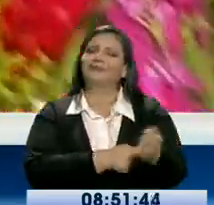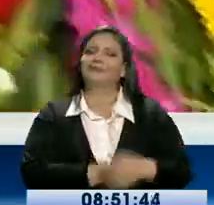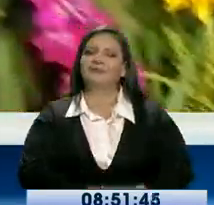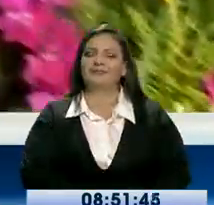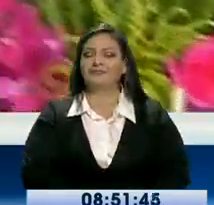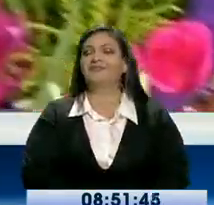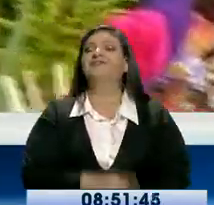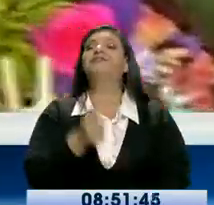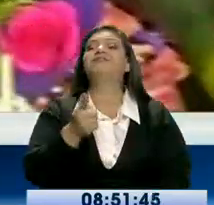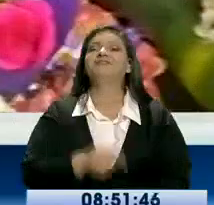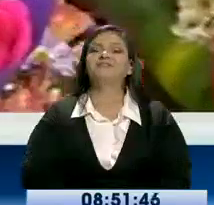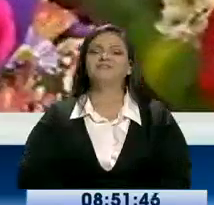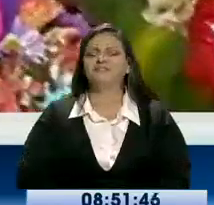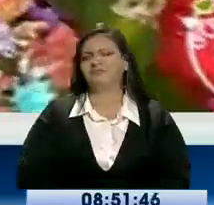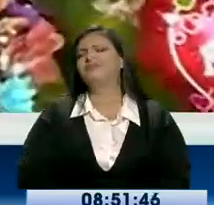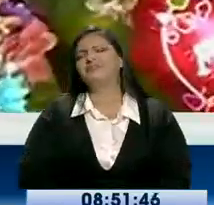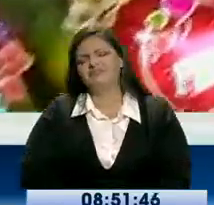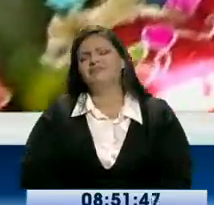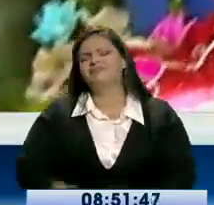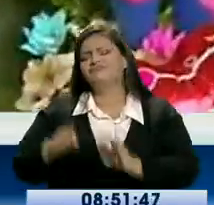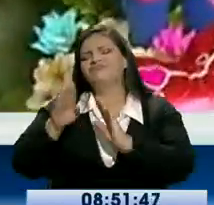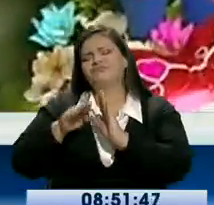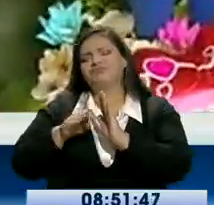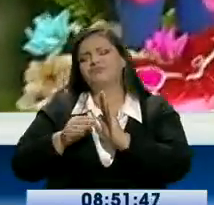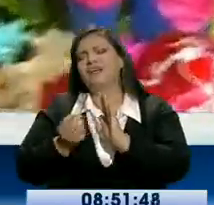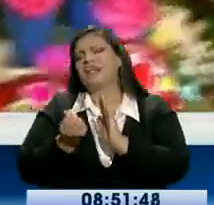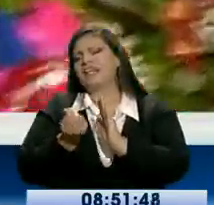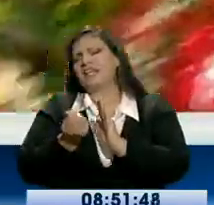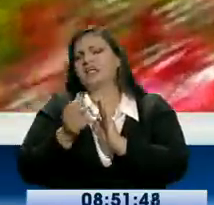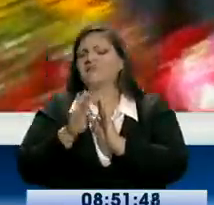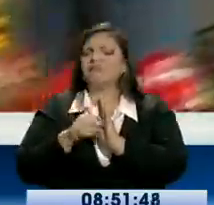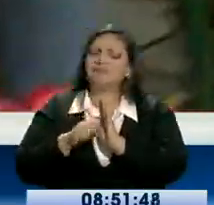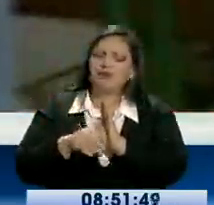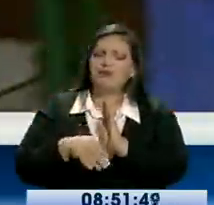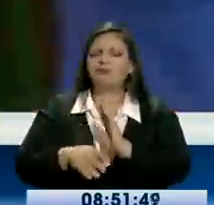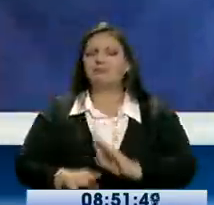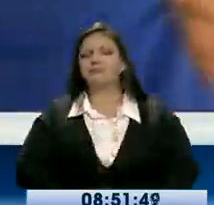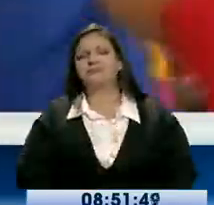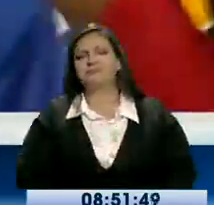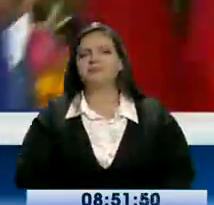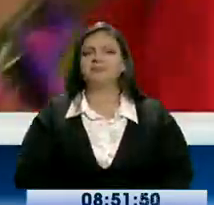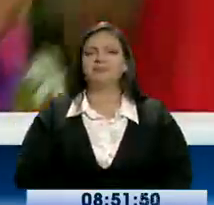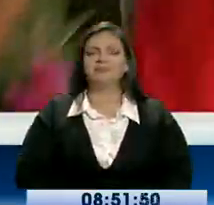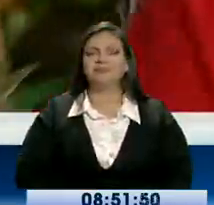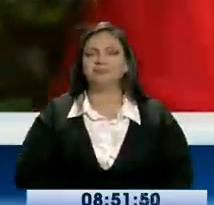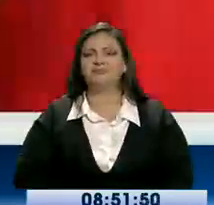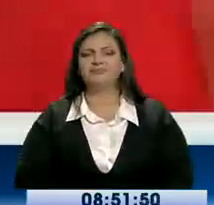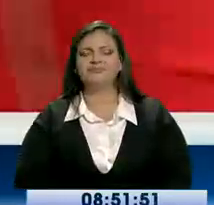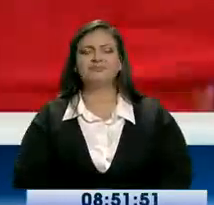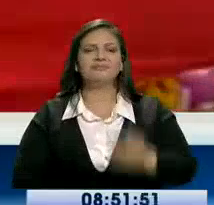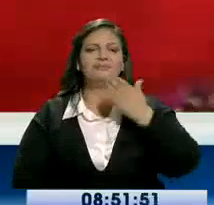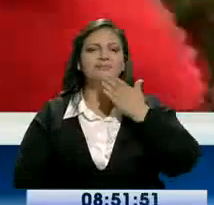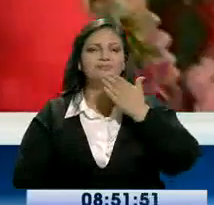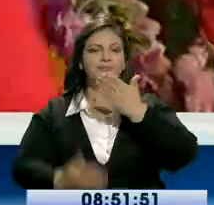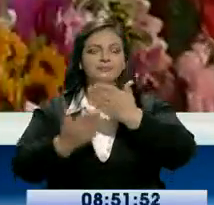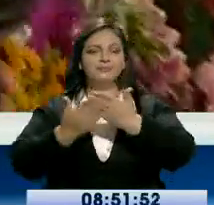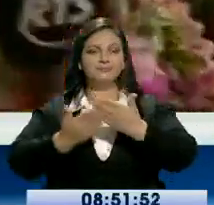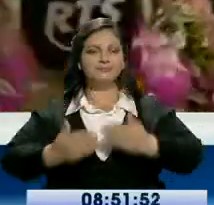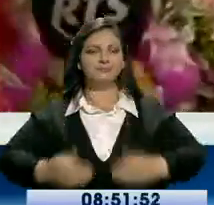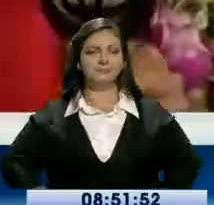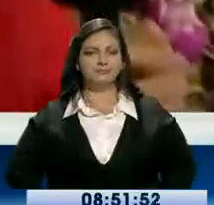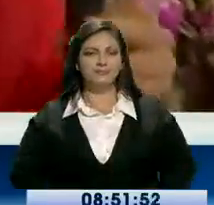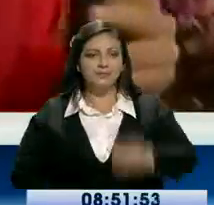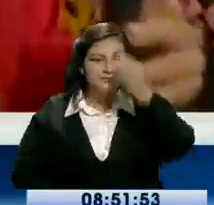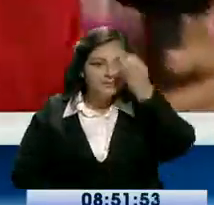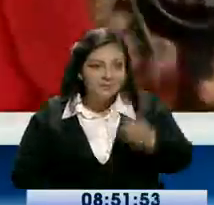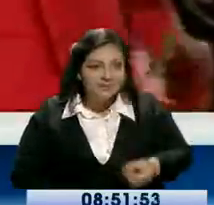de sí. Sí, sí, sí, le hacemos el momento. A lo que diga el cliente le ayudamos. Muchísimas gracias. Caballero, buenos días.